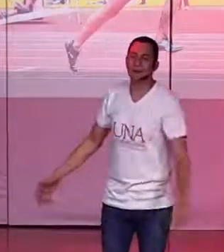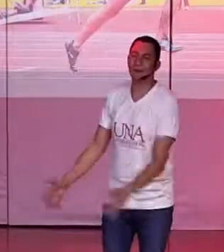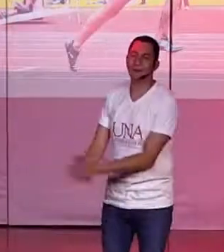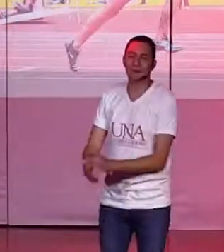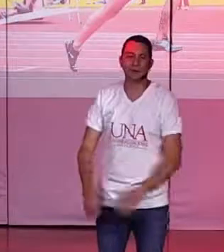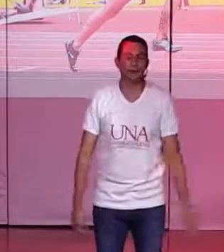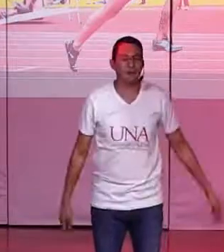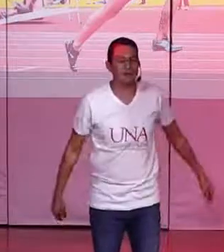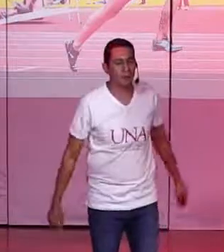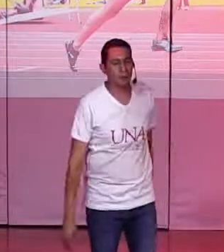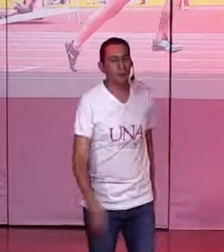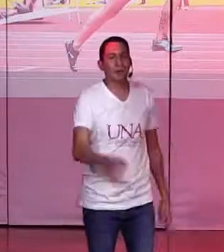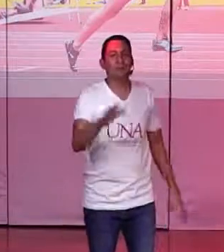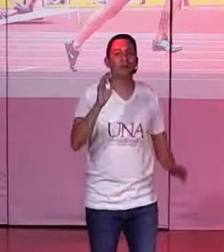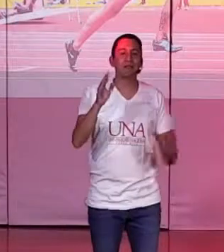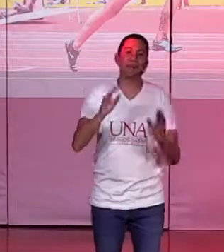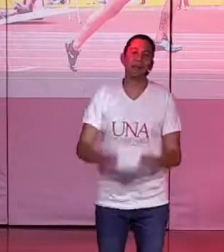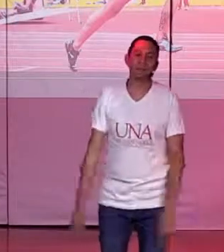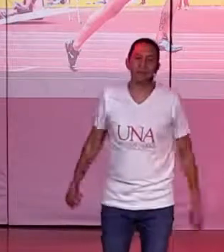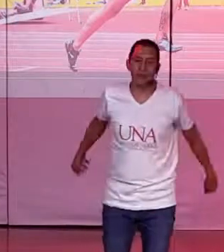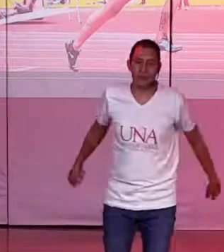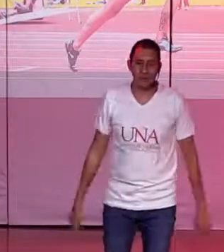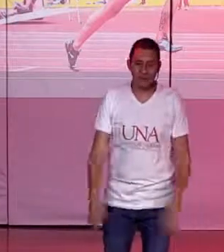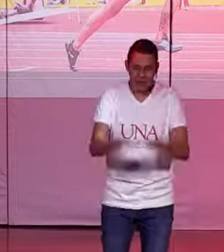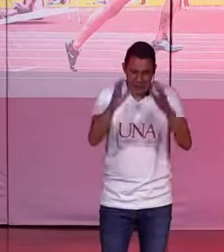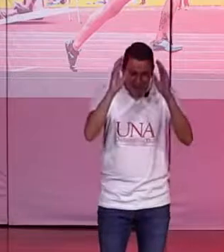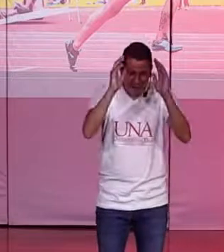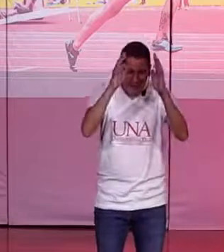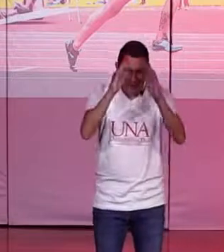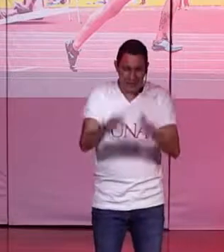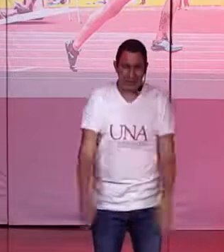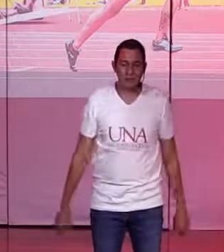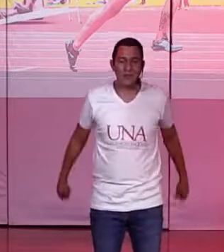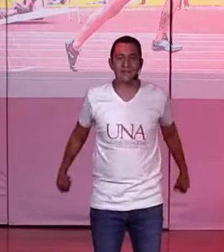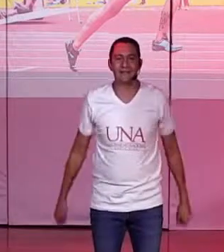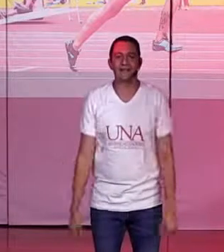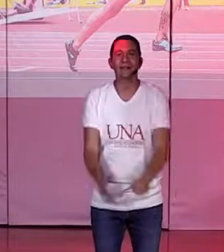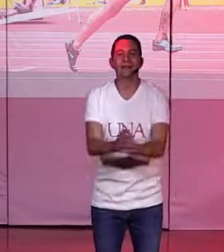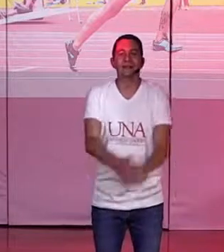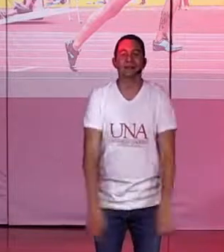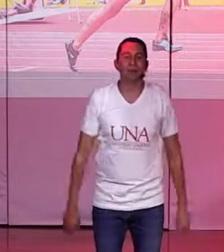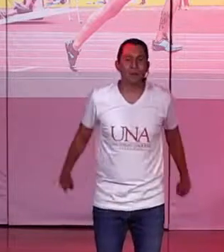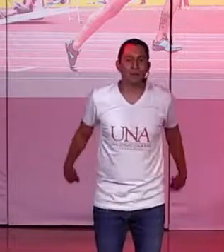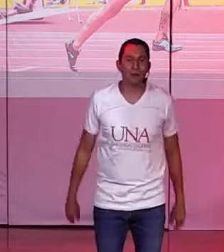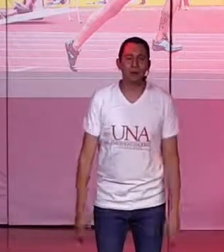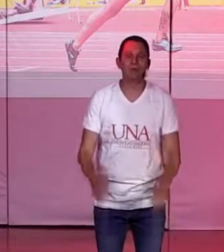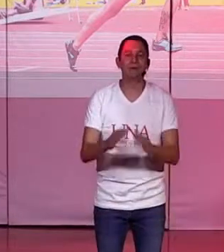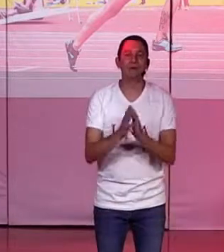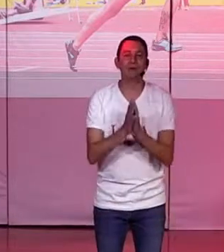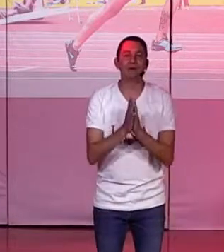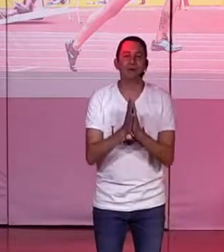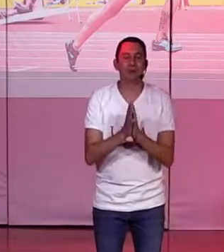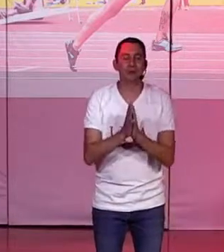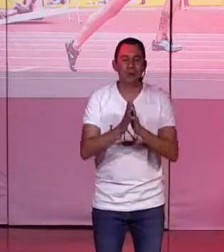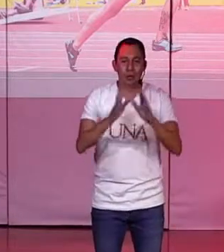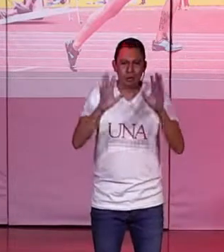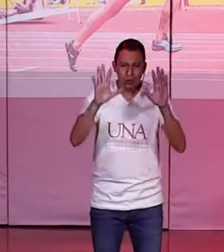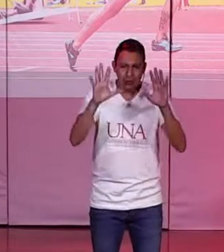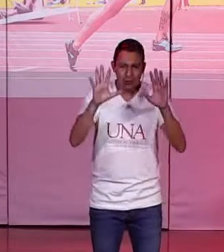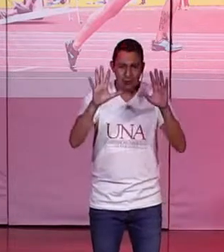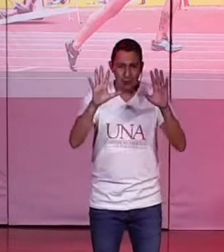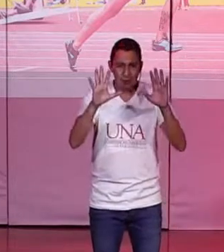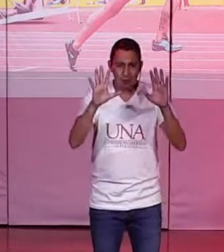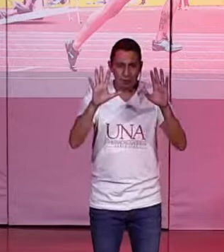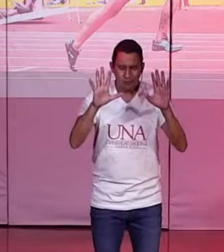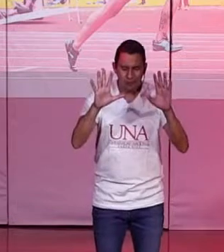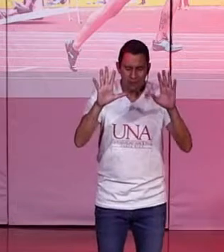Okay. Estamos. Buenísimo. Sí. Vamos a pedirles con mucho respeto, ahí donde ustedes están en sus casas, si pueden por favor cerrar sus ojos unos